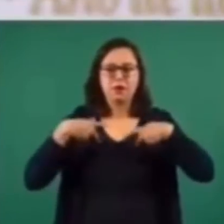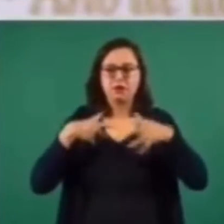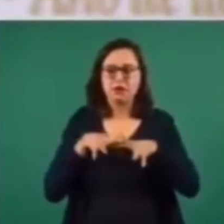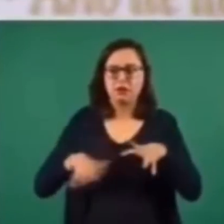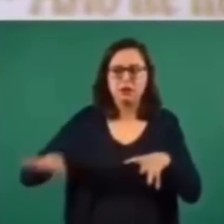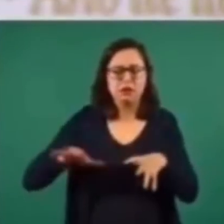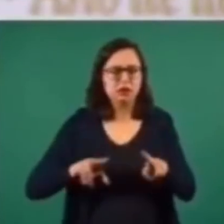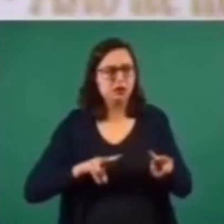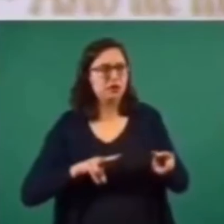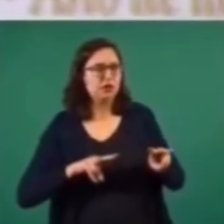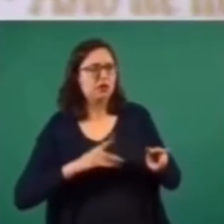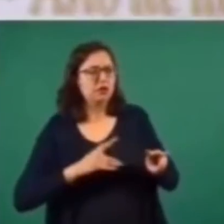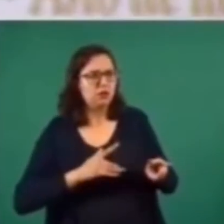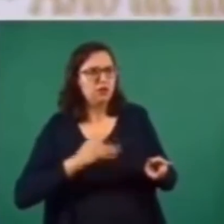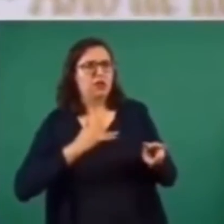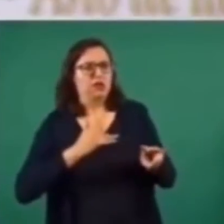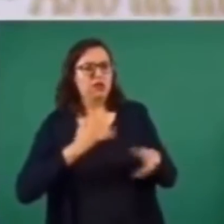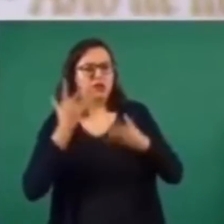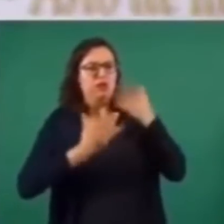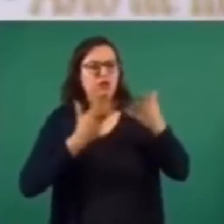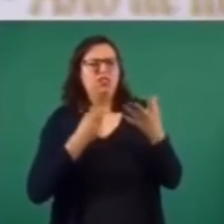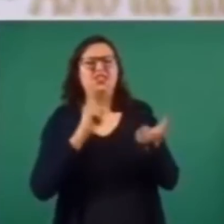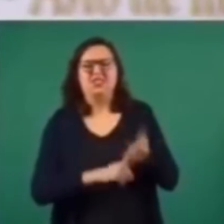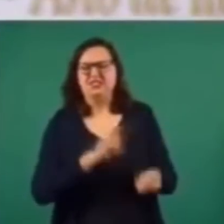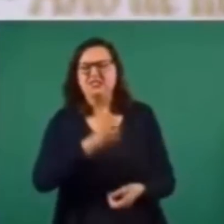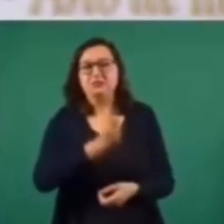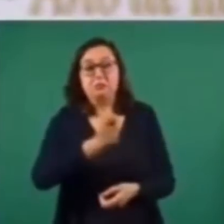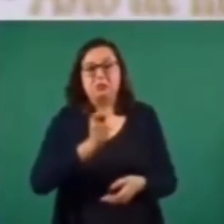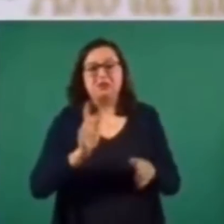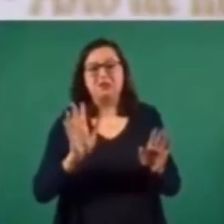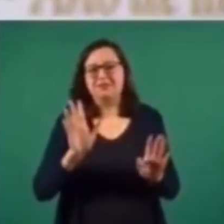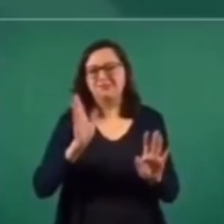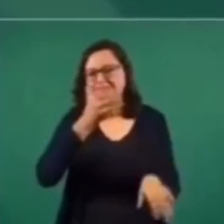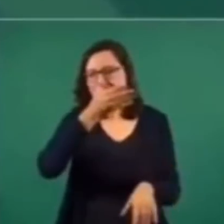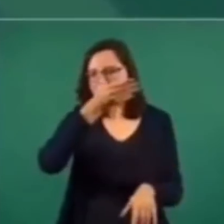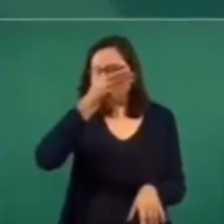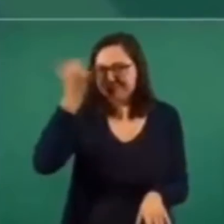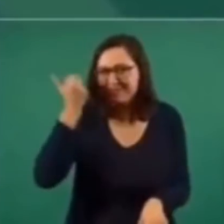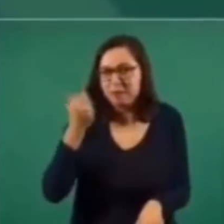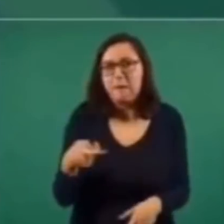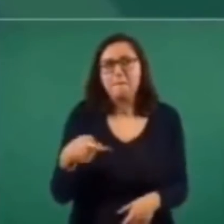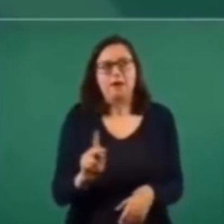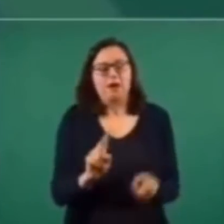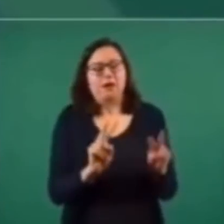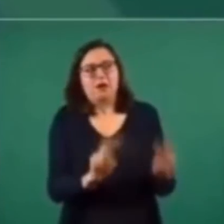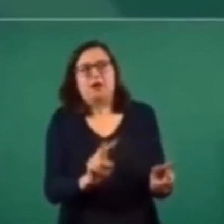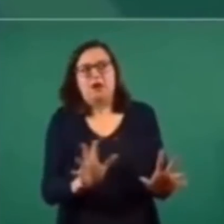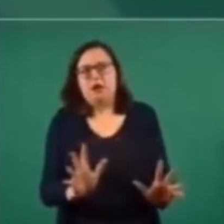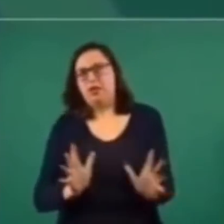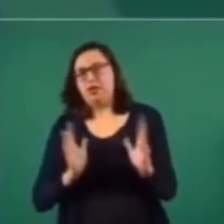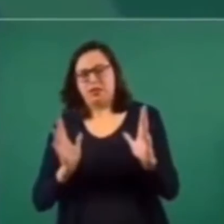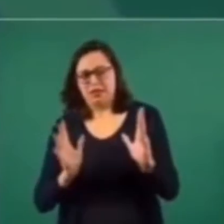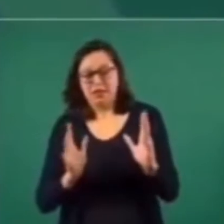que se interesan más por las formas que por el contenido de la información aquí reforma quiere destacar que la comisión federal de